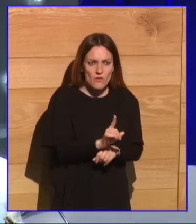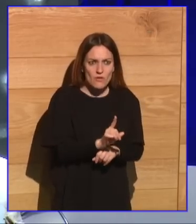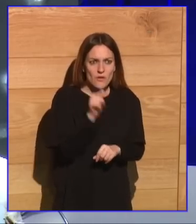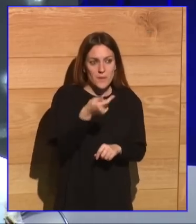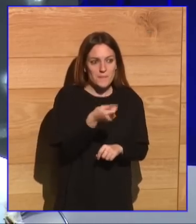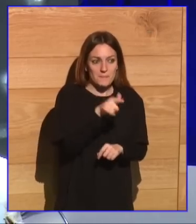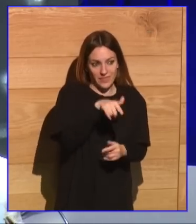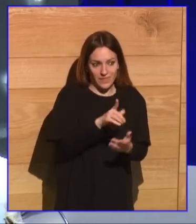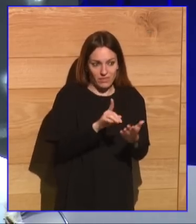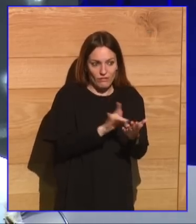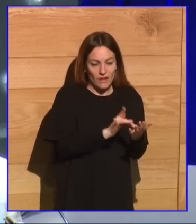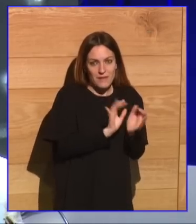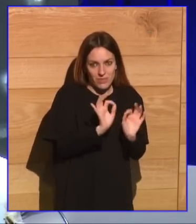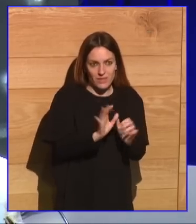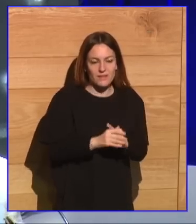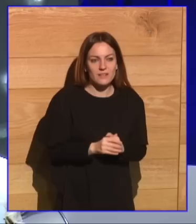al del iPad.